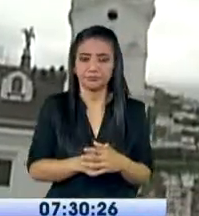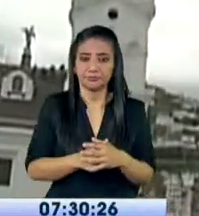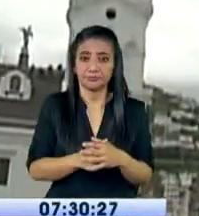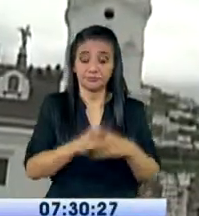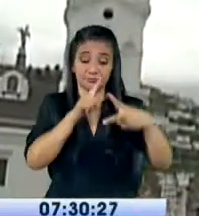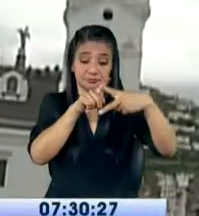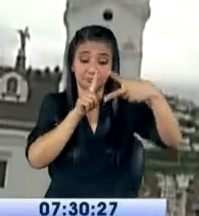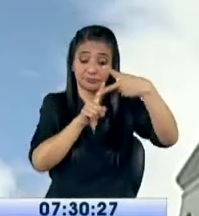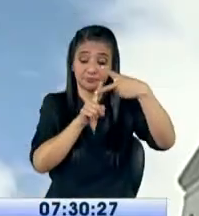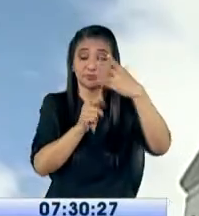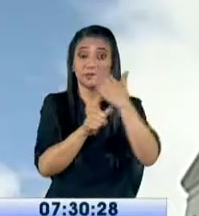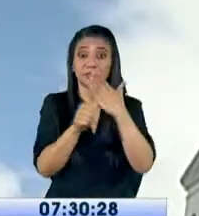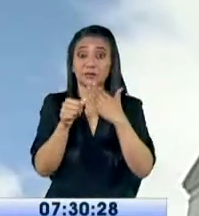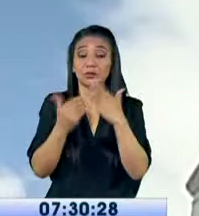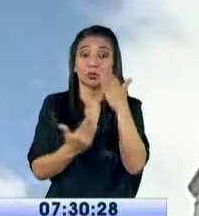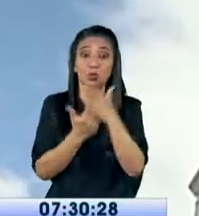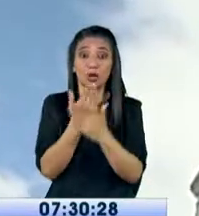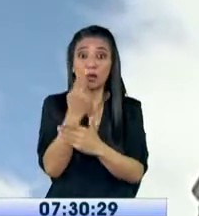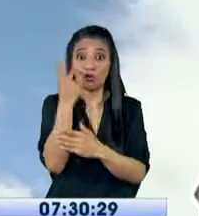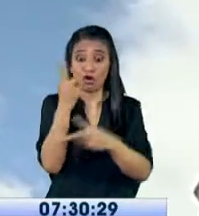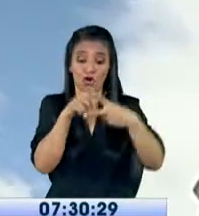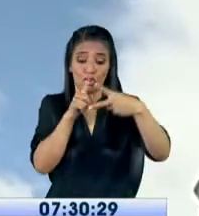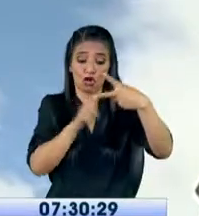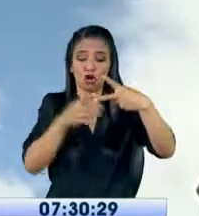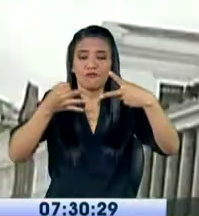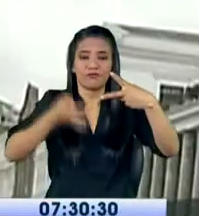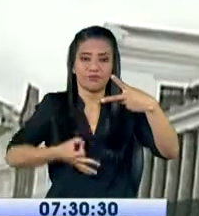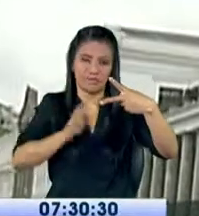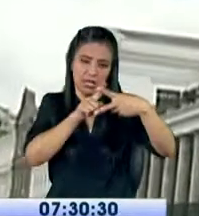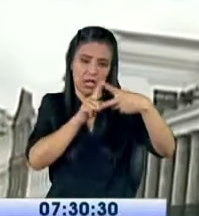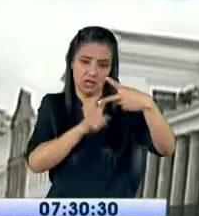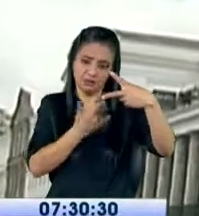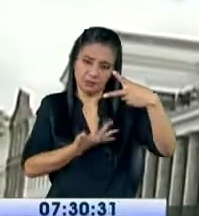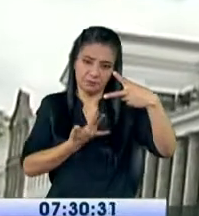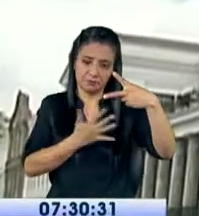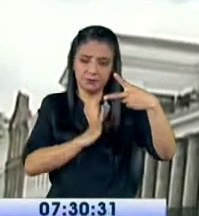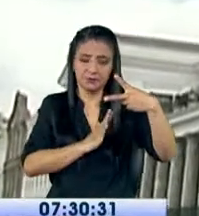los dos nuevos ministros sean posesionados oficialmente. Informó Javier Gallo.